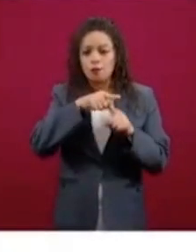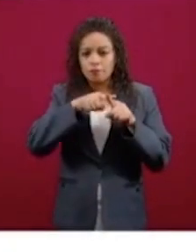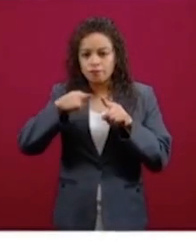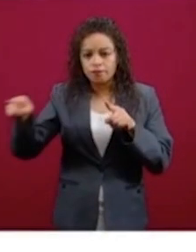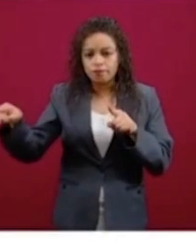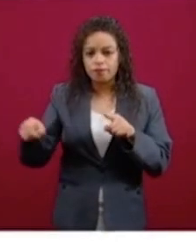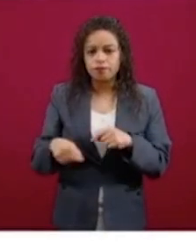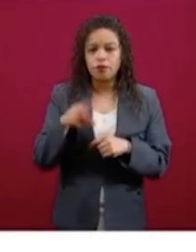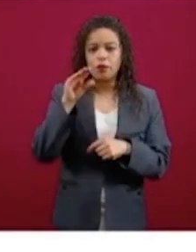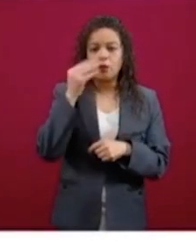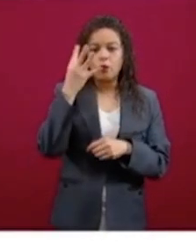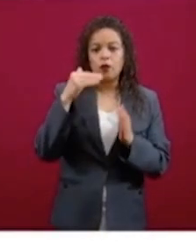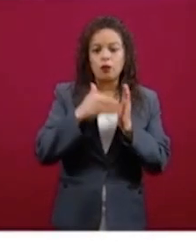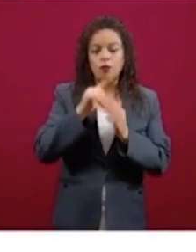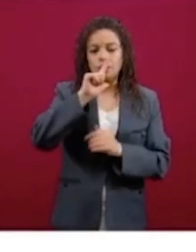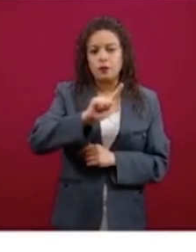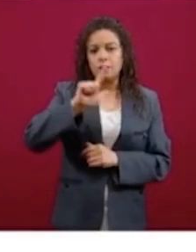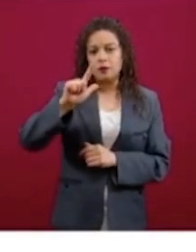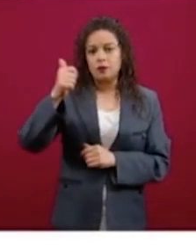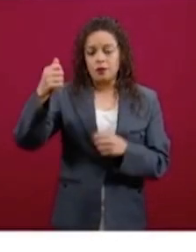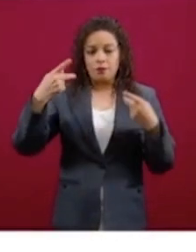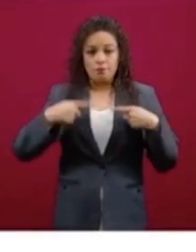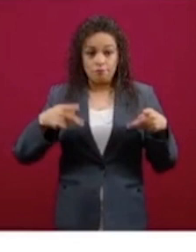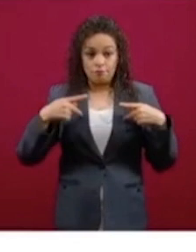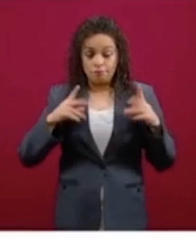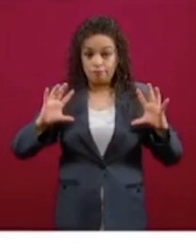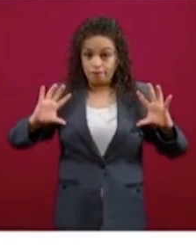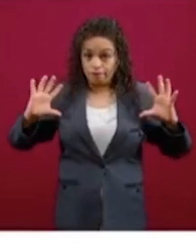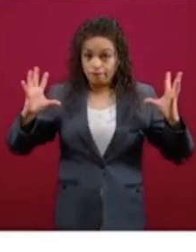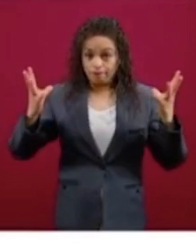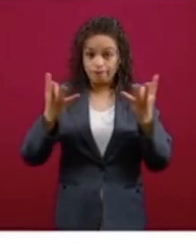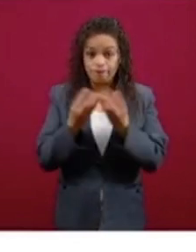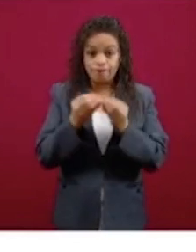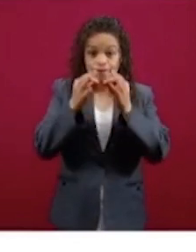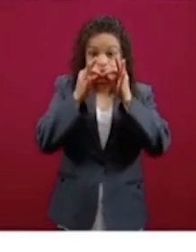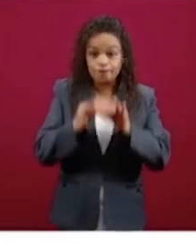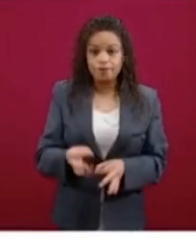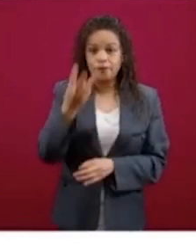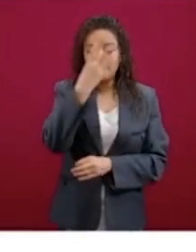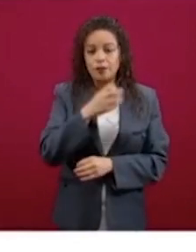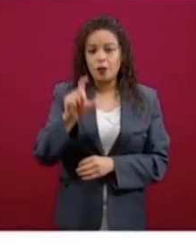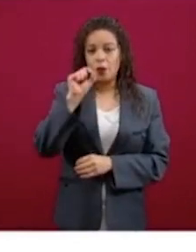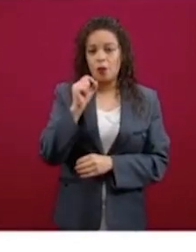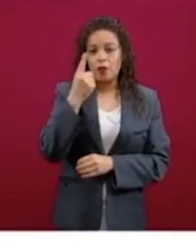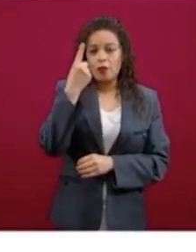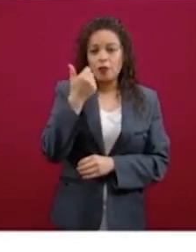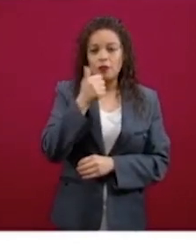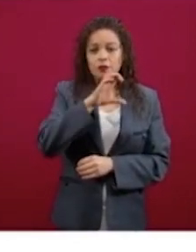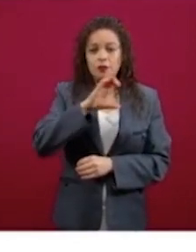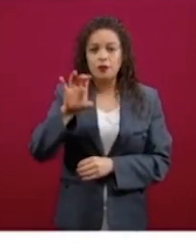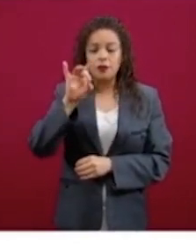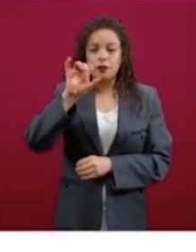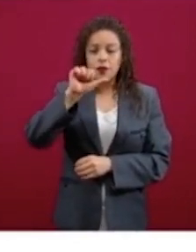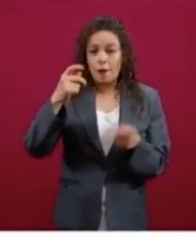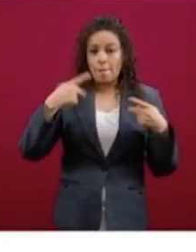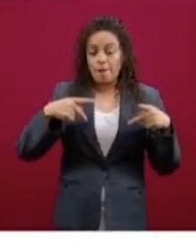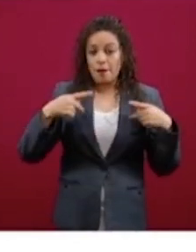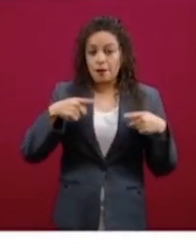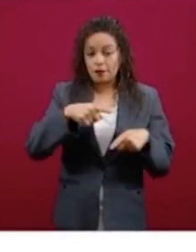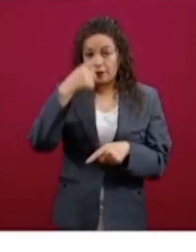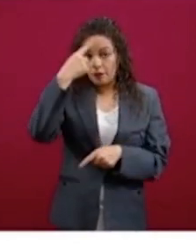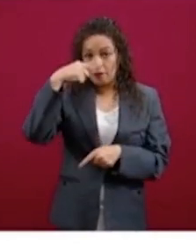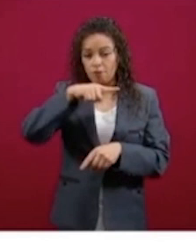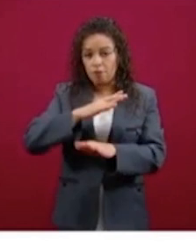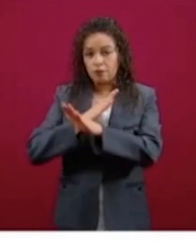mil 776 hombres haciendo un total de este efectivo de 321 mil 636 hombres para el